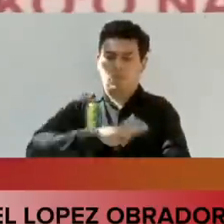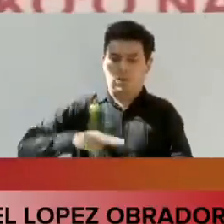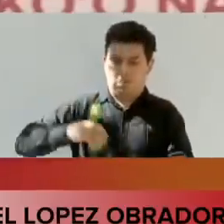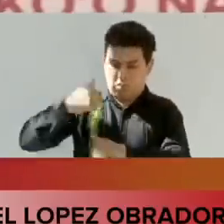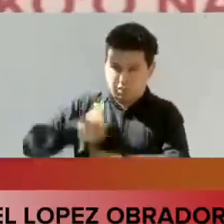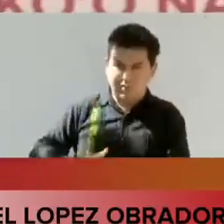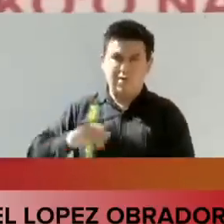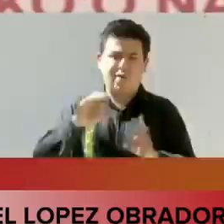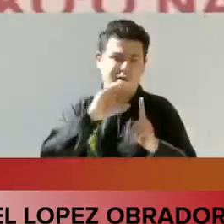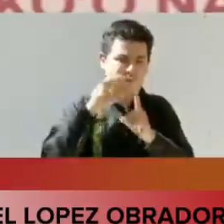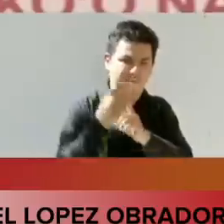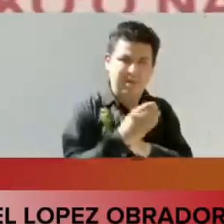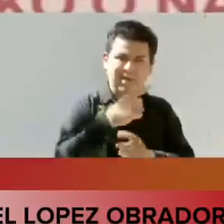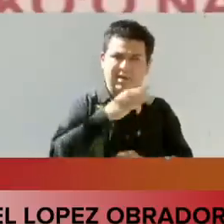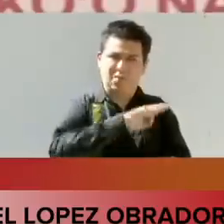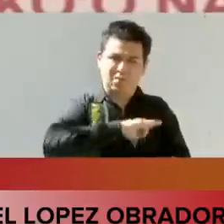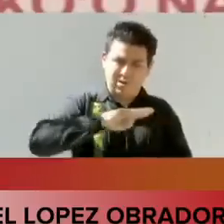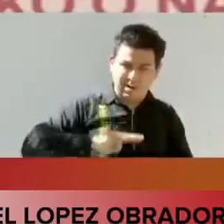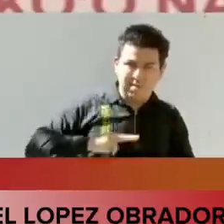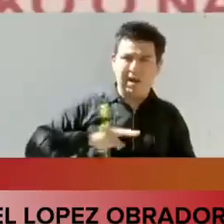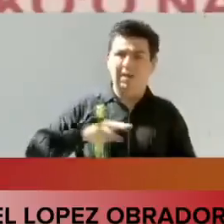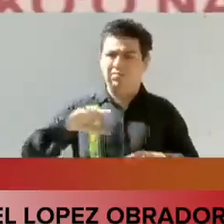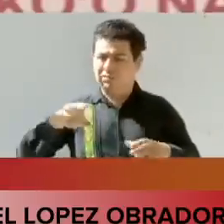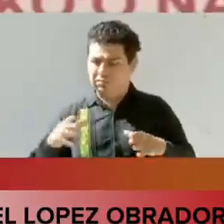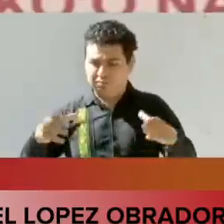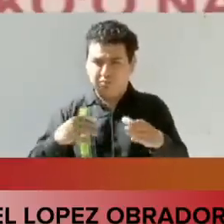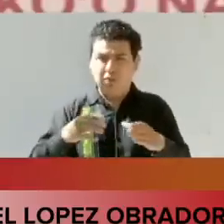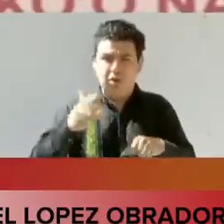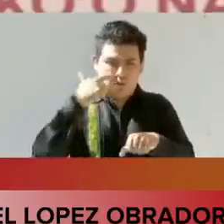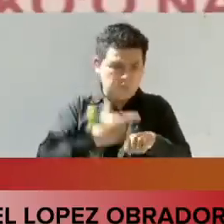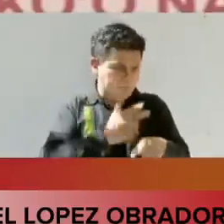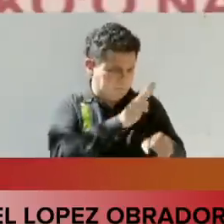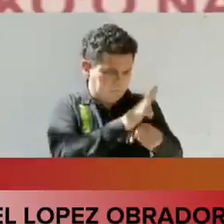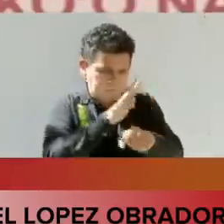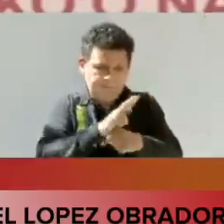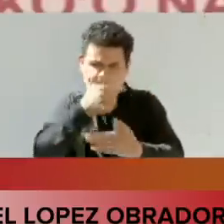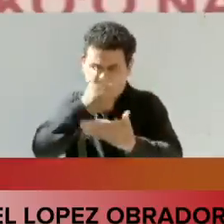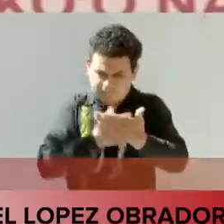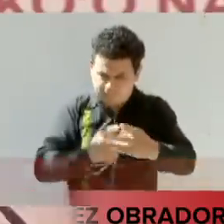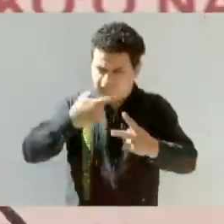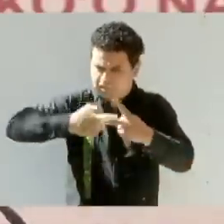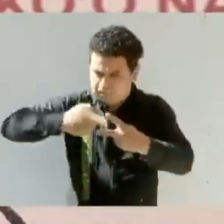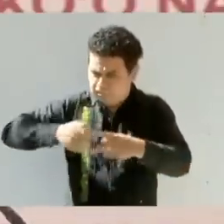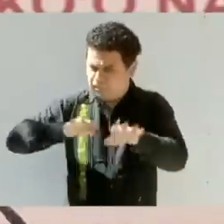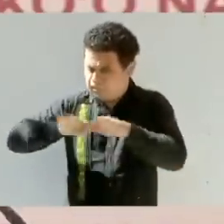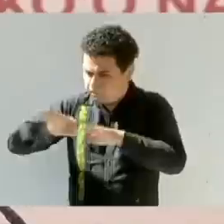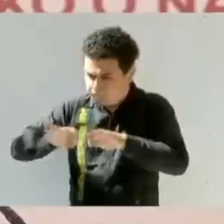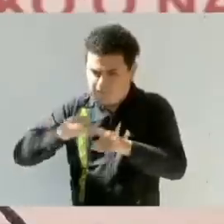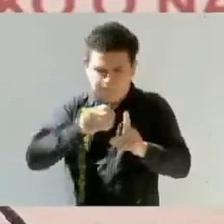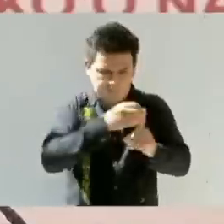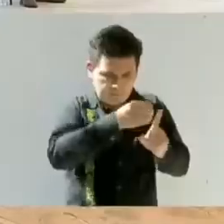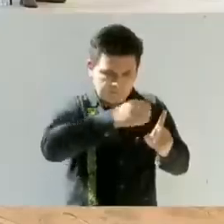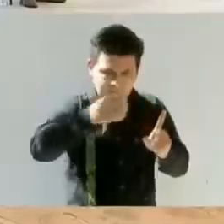comité que se hizo cargo del camino, al que felicitamos,